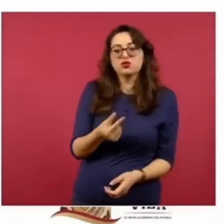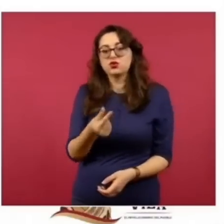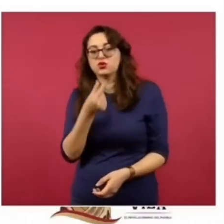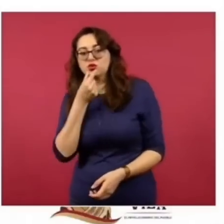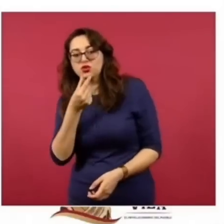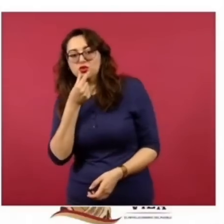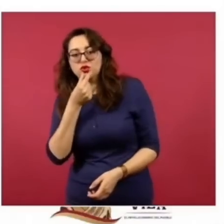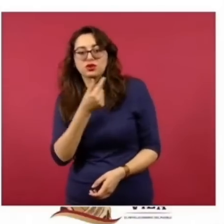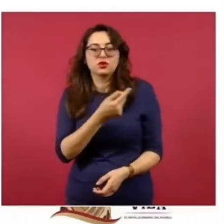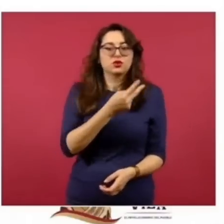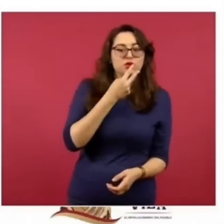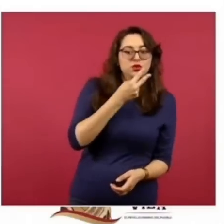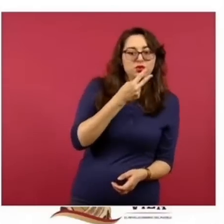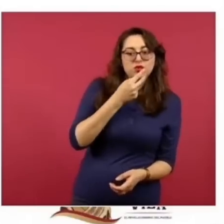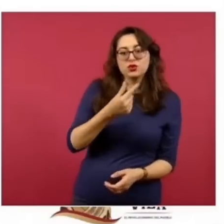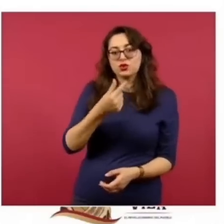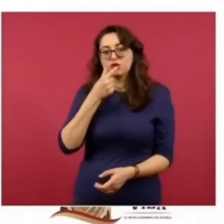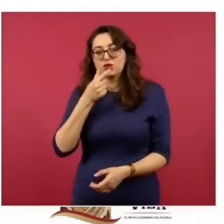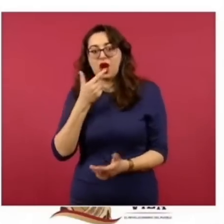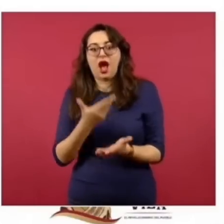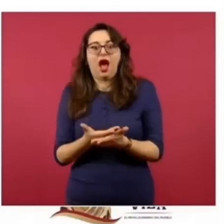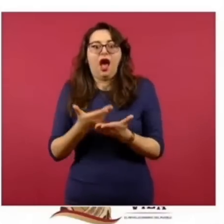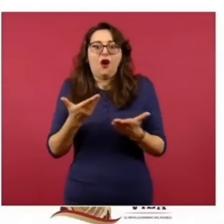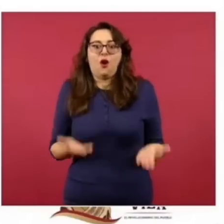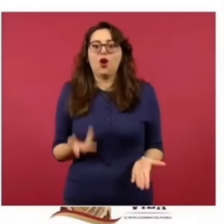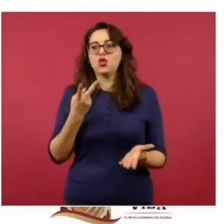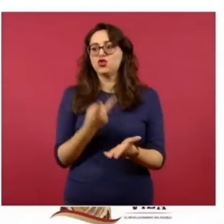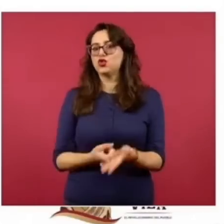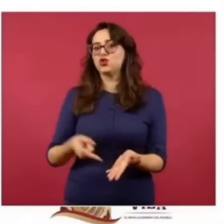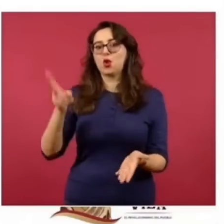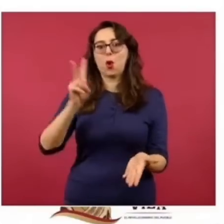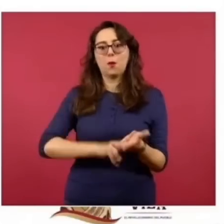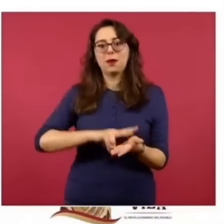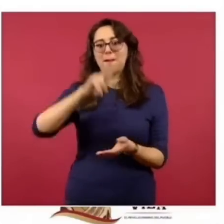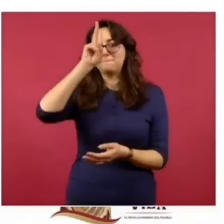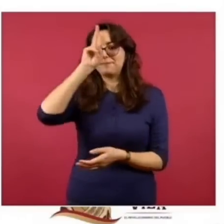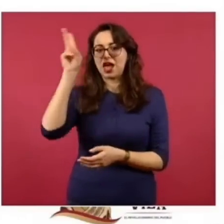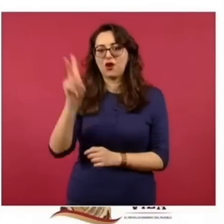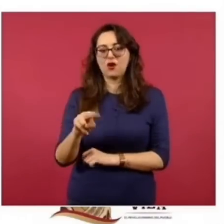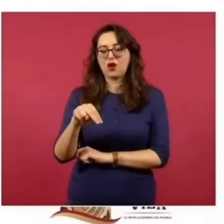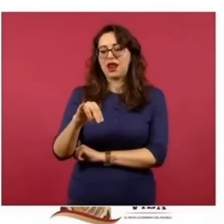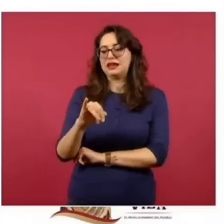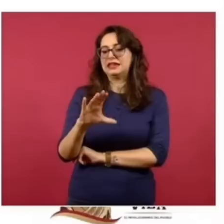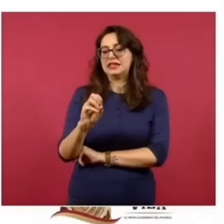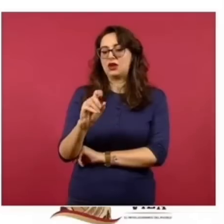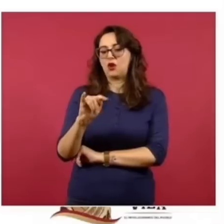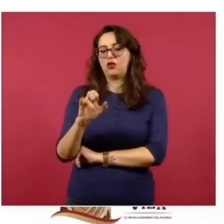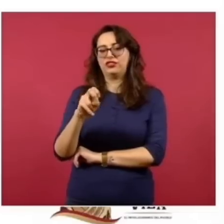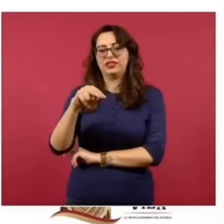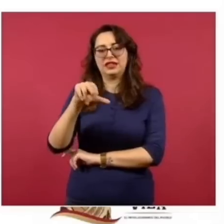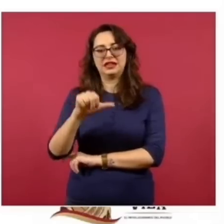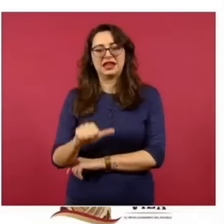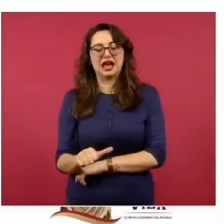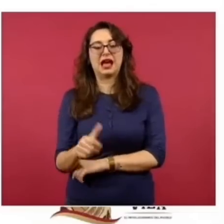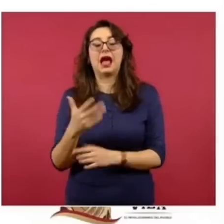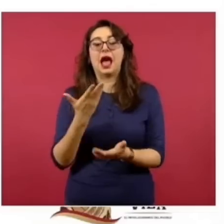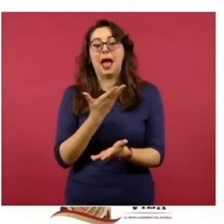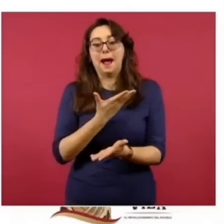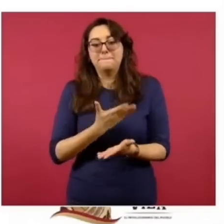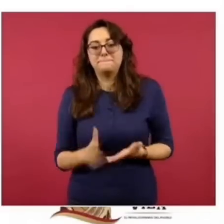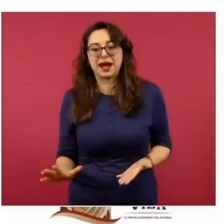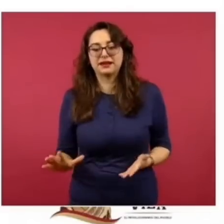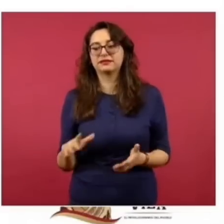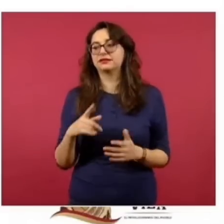ahora vapean, con lo que reciben dosis de nicotinas exageradamente altas, pero además reciben metales